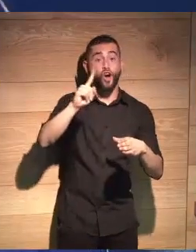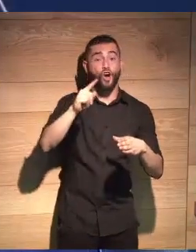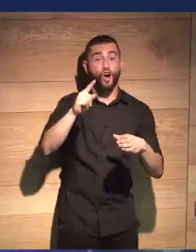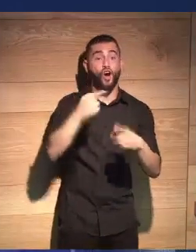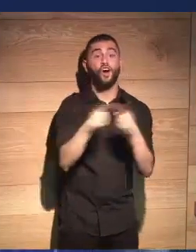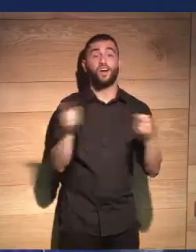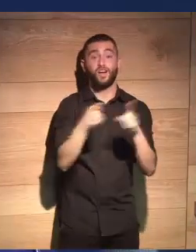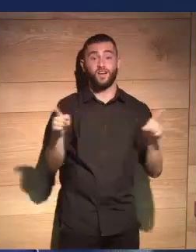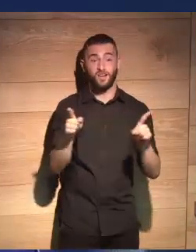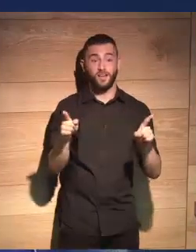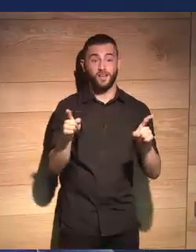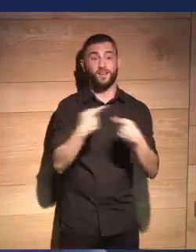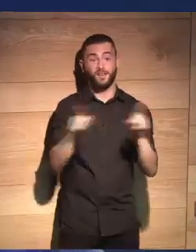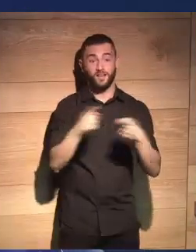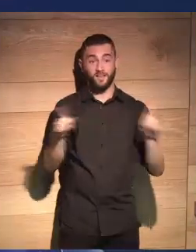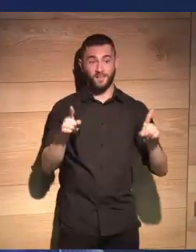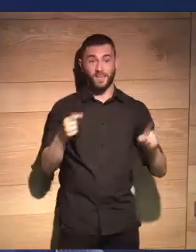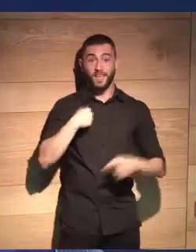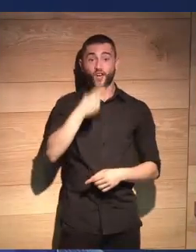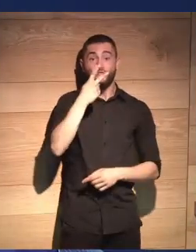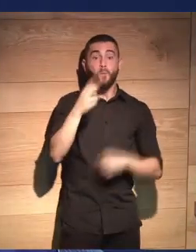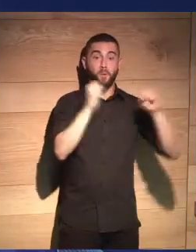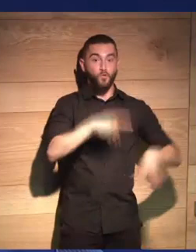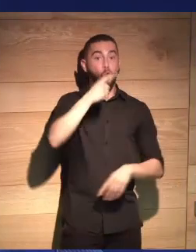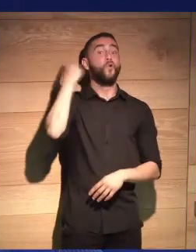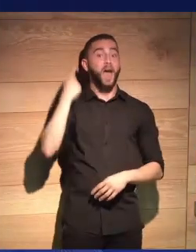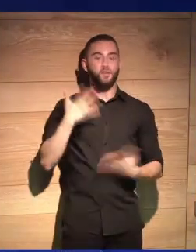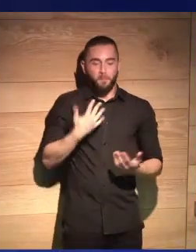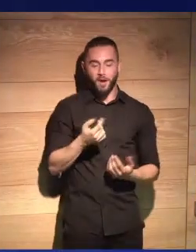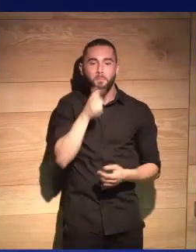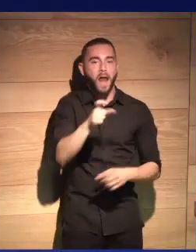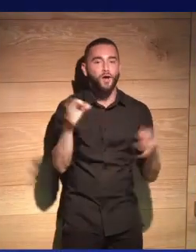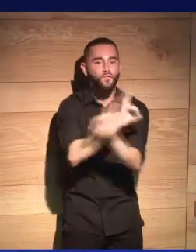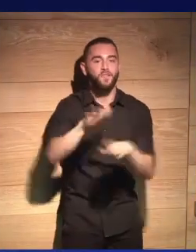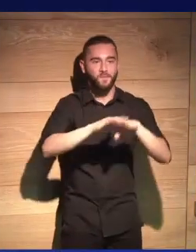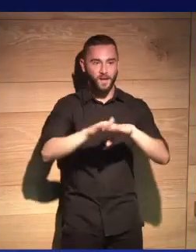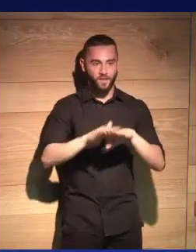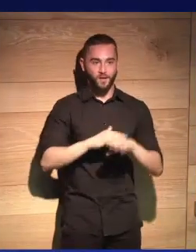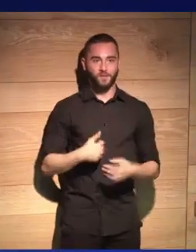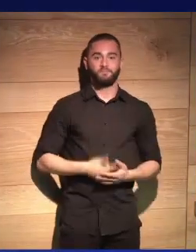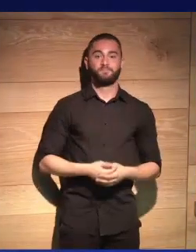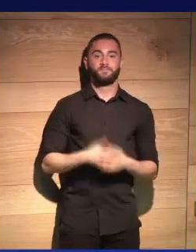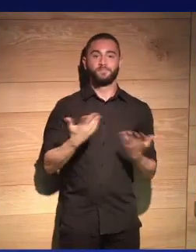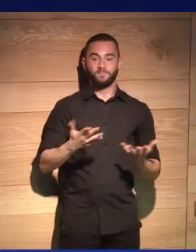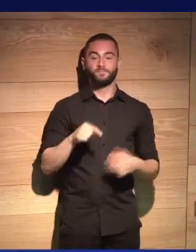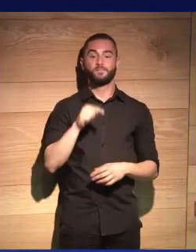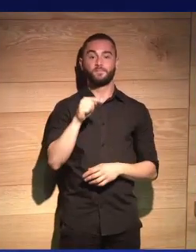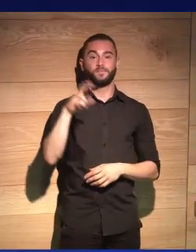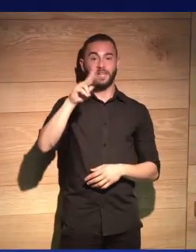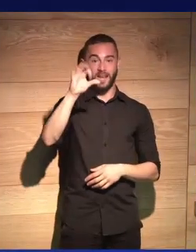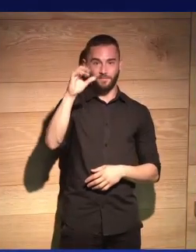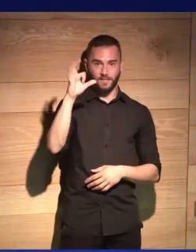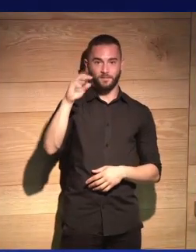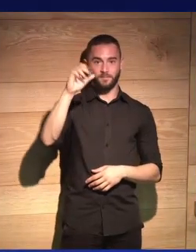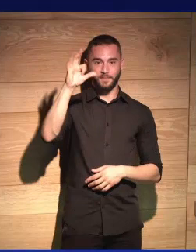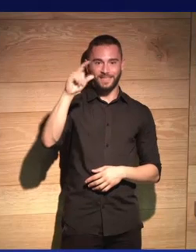Total, y ya no fumo hace un año, un motel con todo de Elvis Presley por todas partes, desde las toallas de